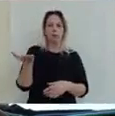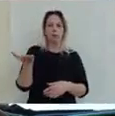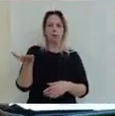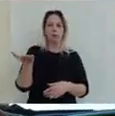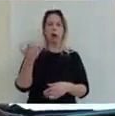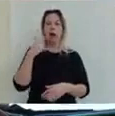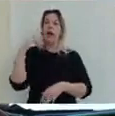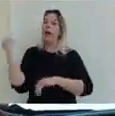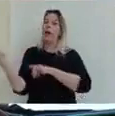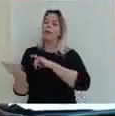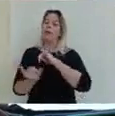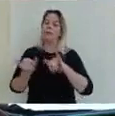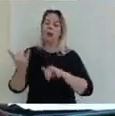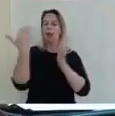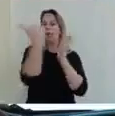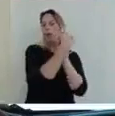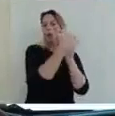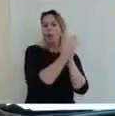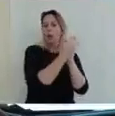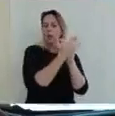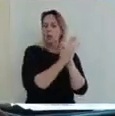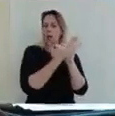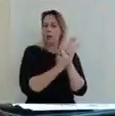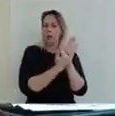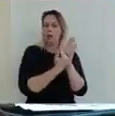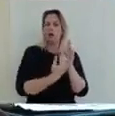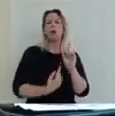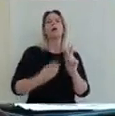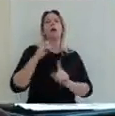la primera cuota que ya fue recibida.